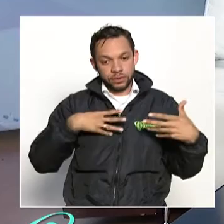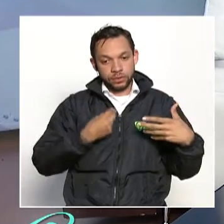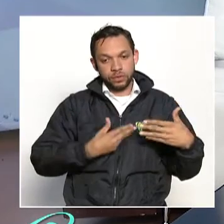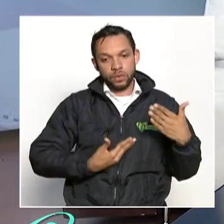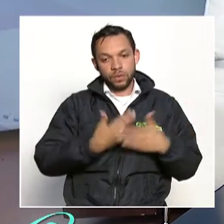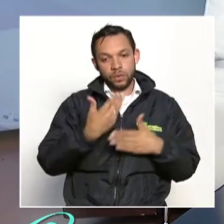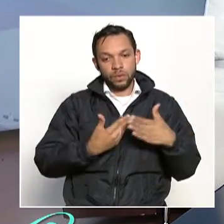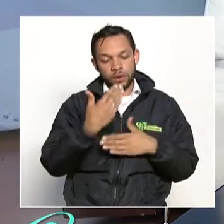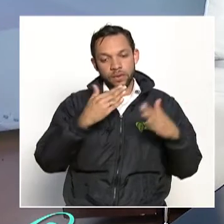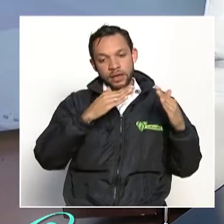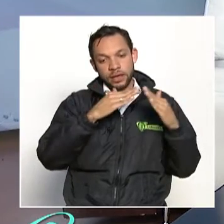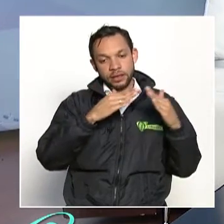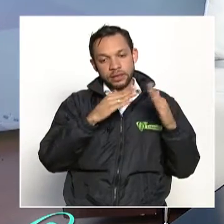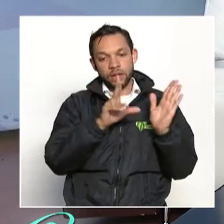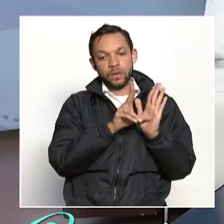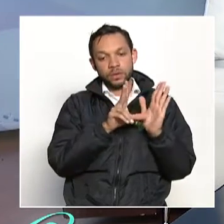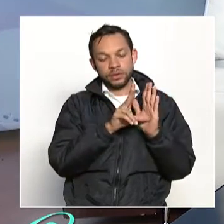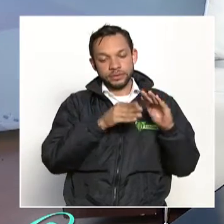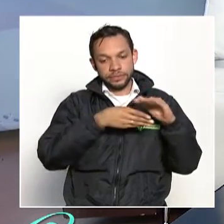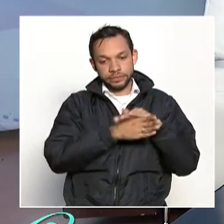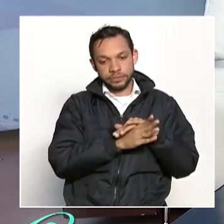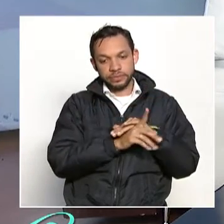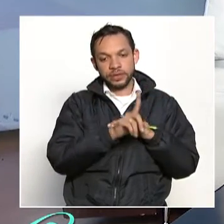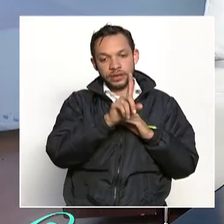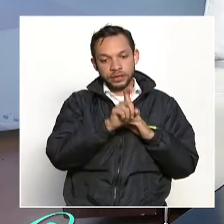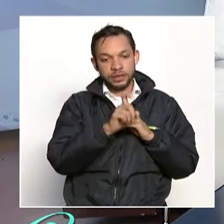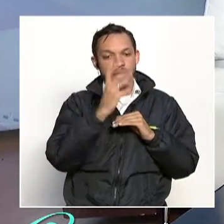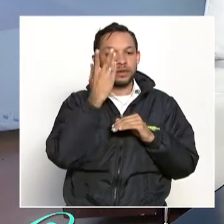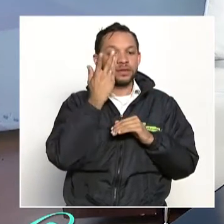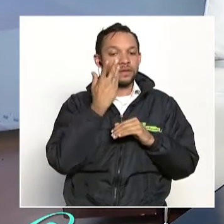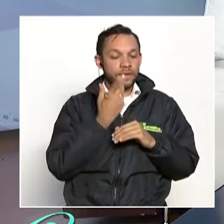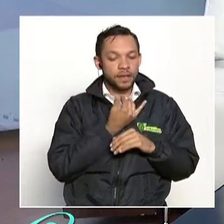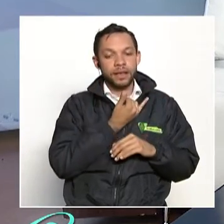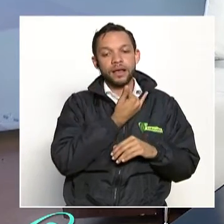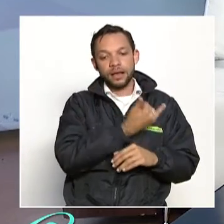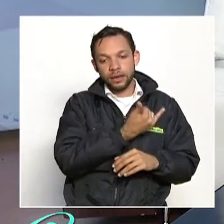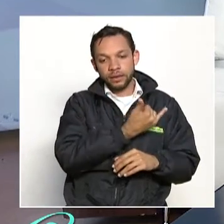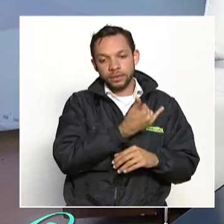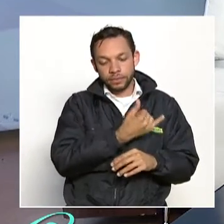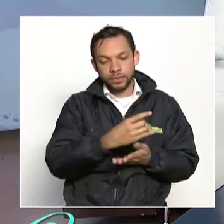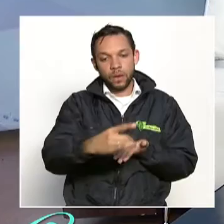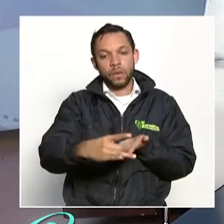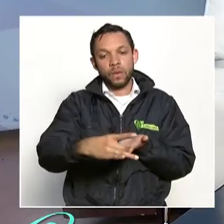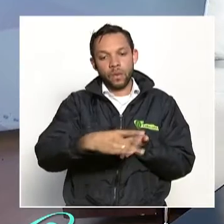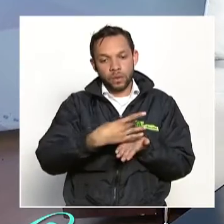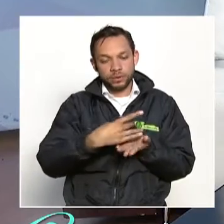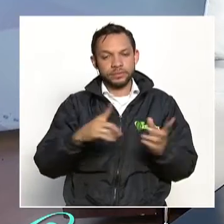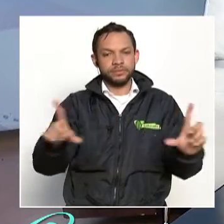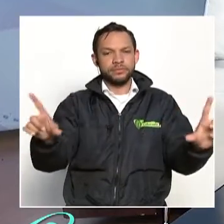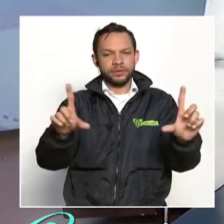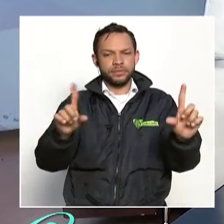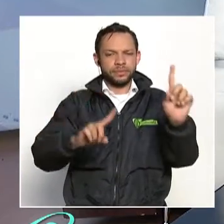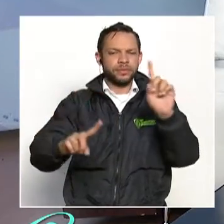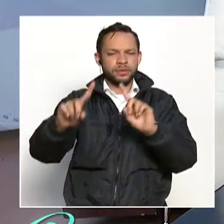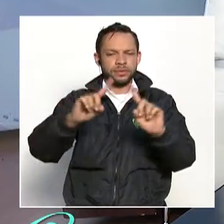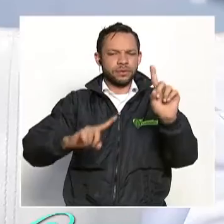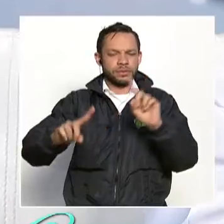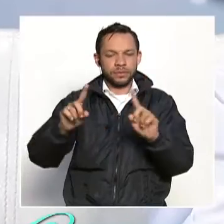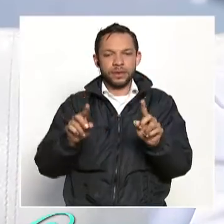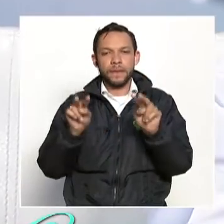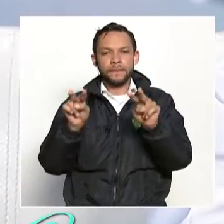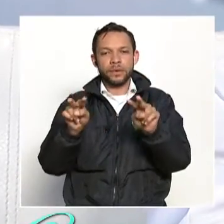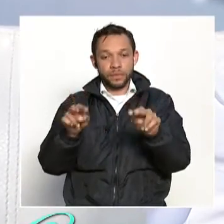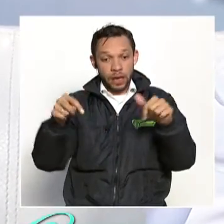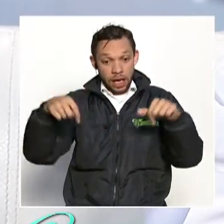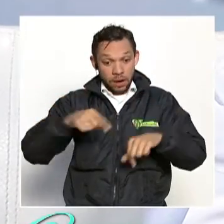una casa hotel donde los pacientes se quedan los 6 días y se hacen la terapia, y me está escribiendo que están ellos viéndolo. Y así como